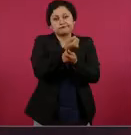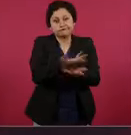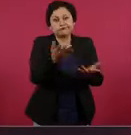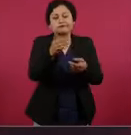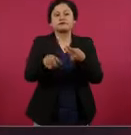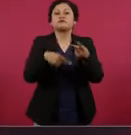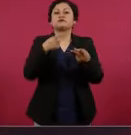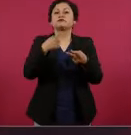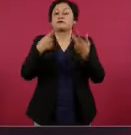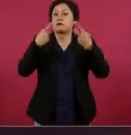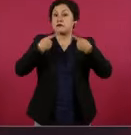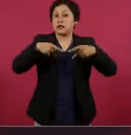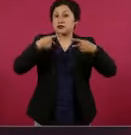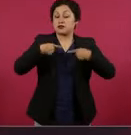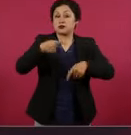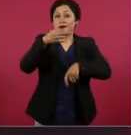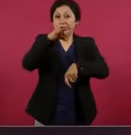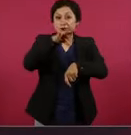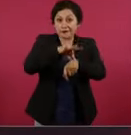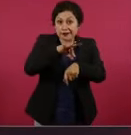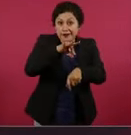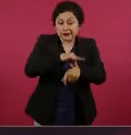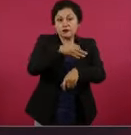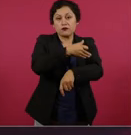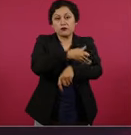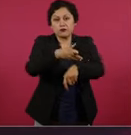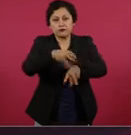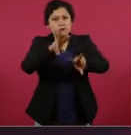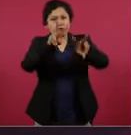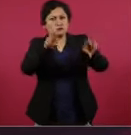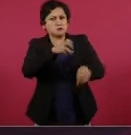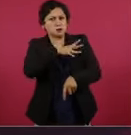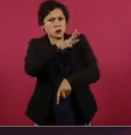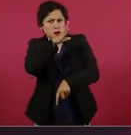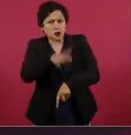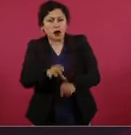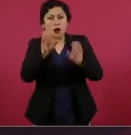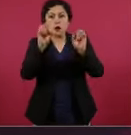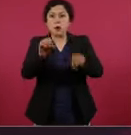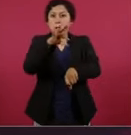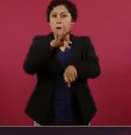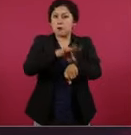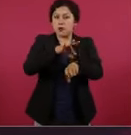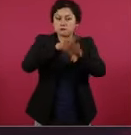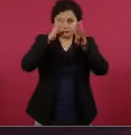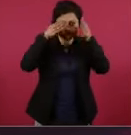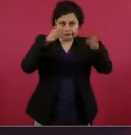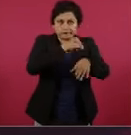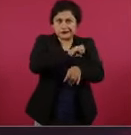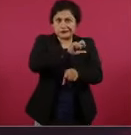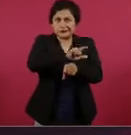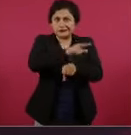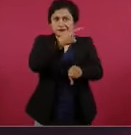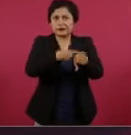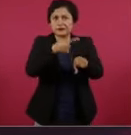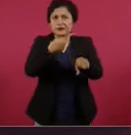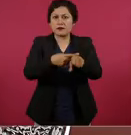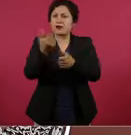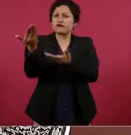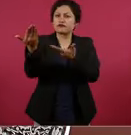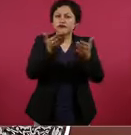generales, especialistas, que tengamos un sistema de salud de primera como